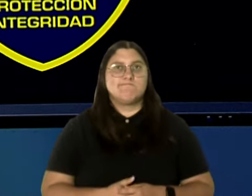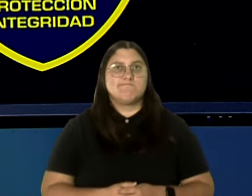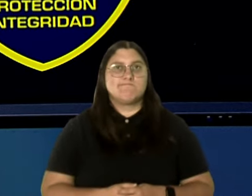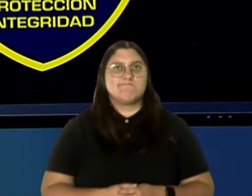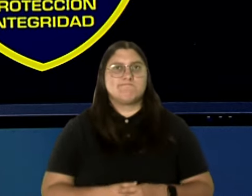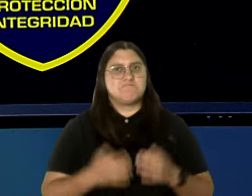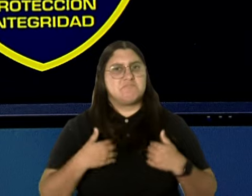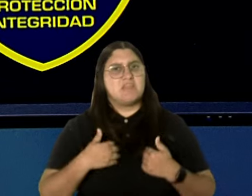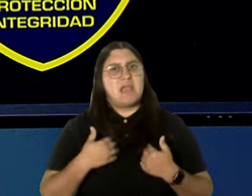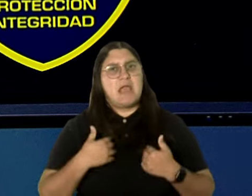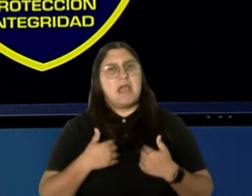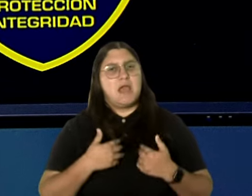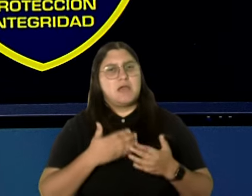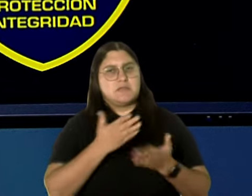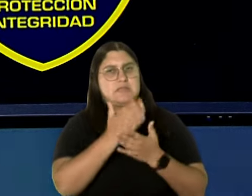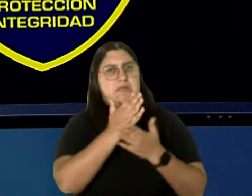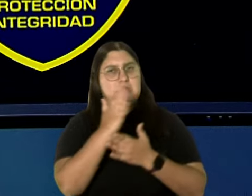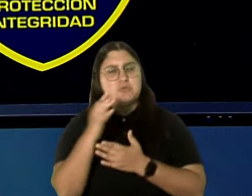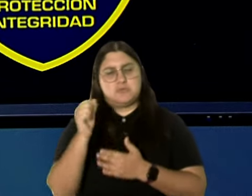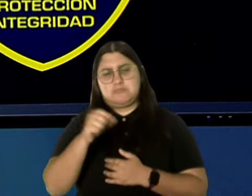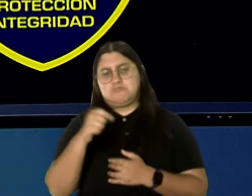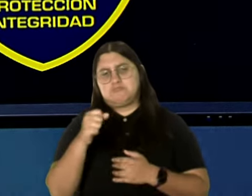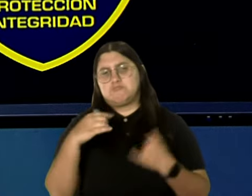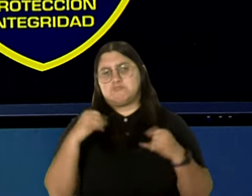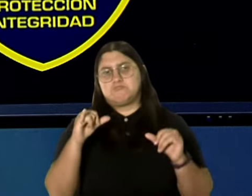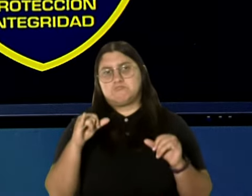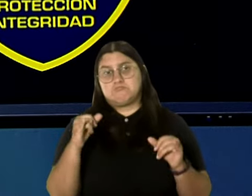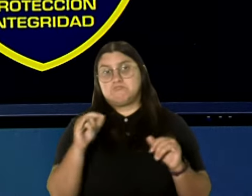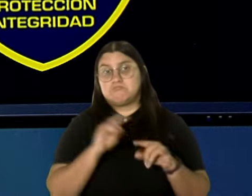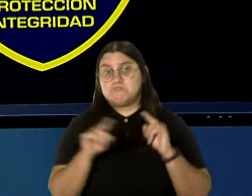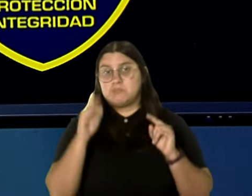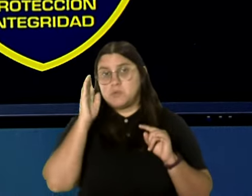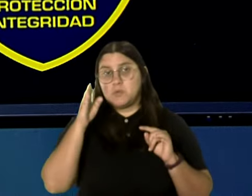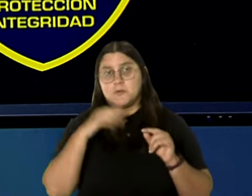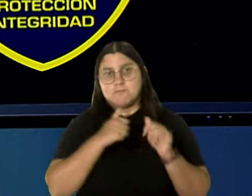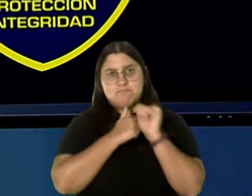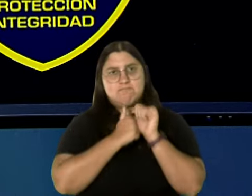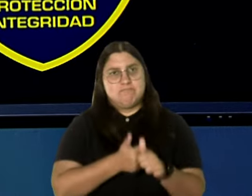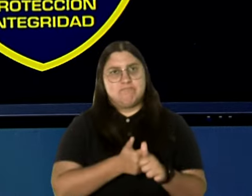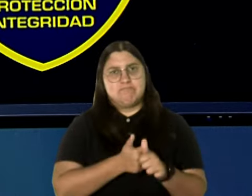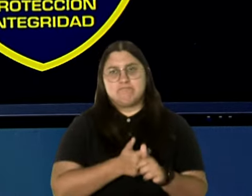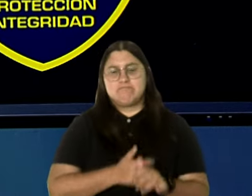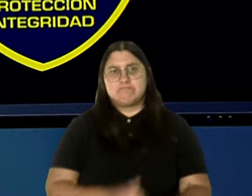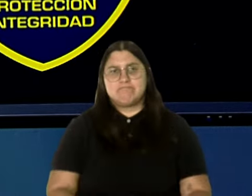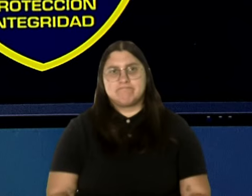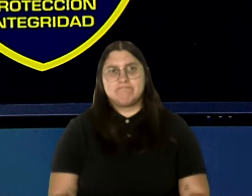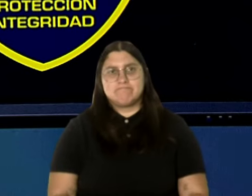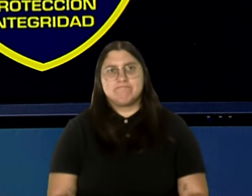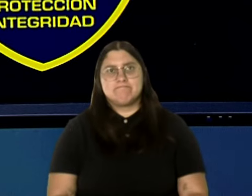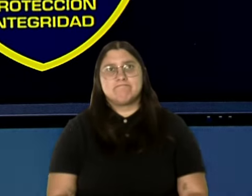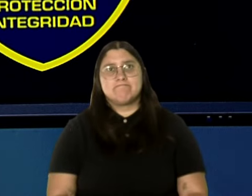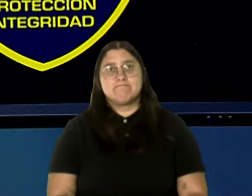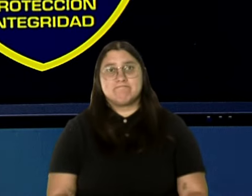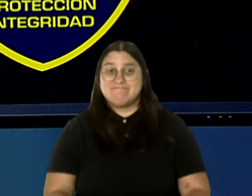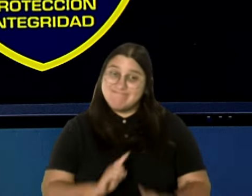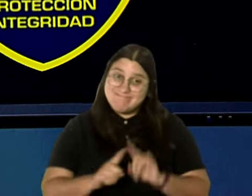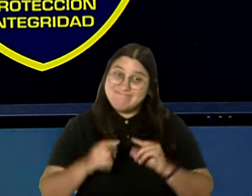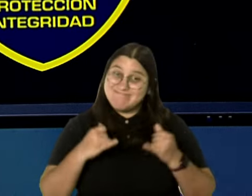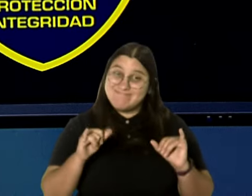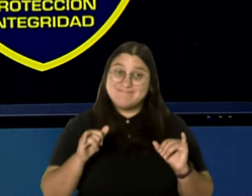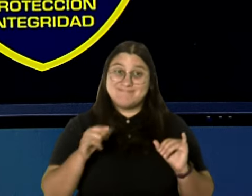unas garantías y también tienes unos derechos que se van a poner en práctica. pero tienes